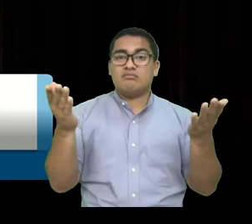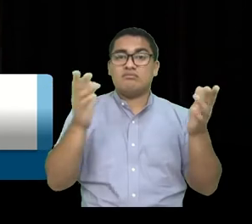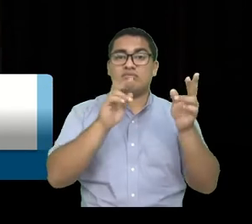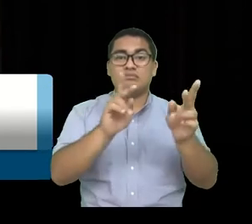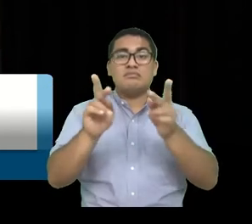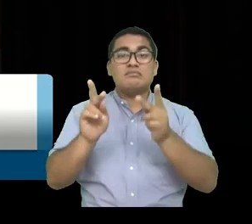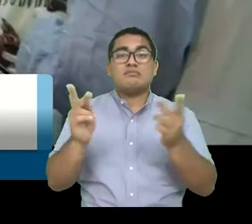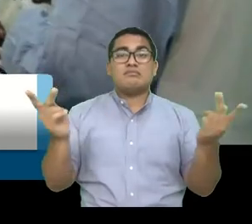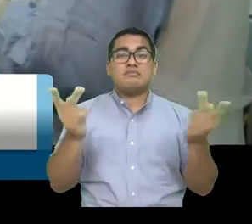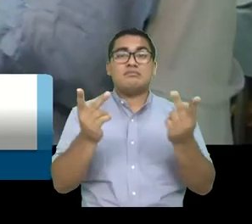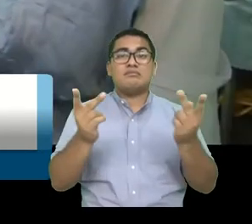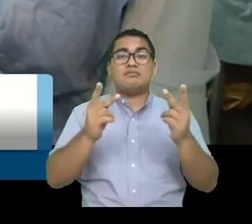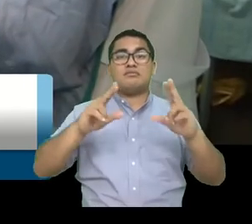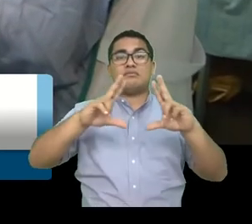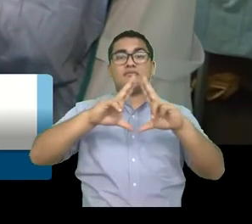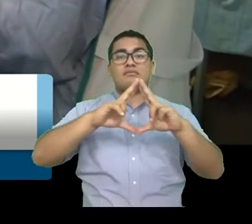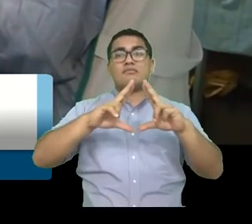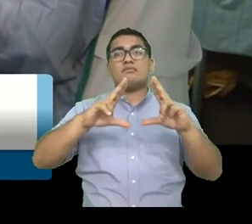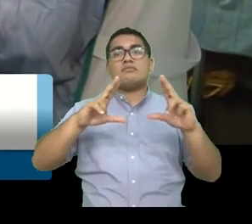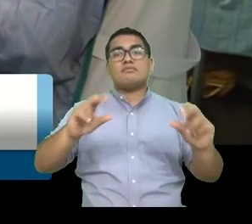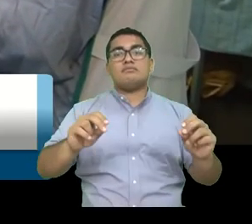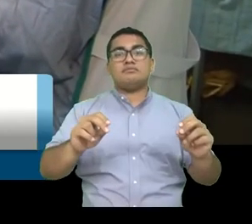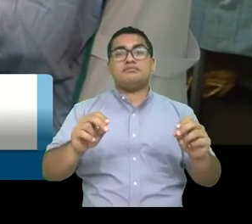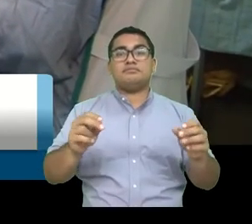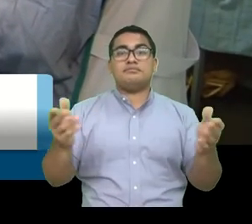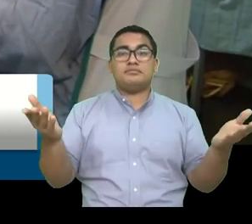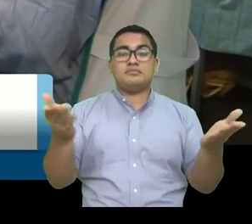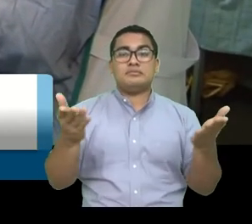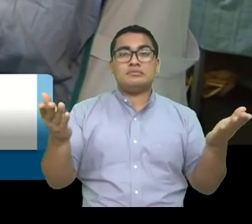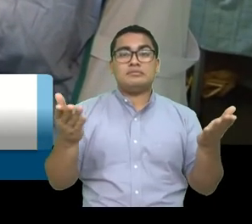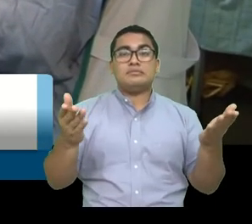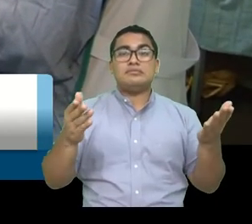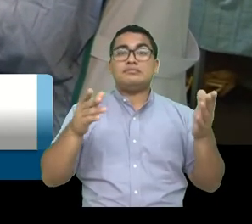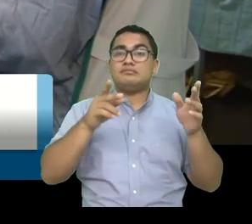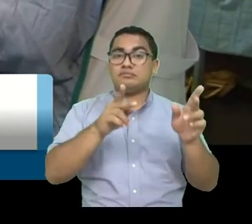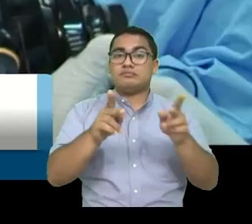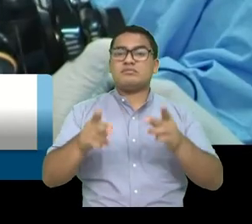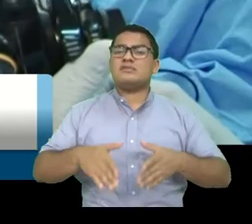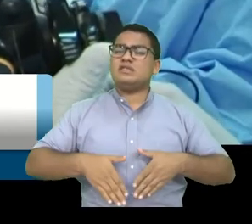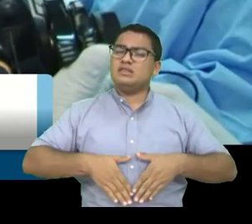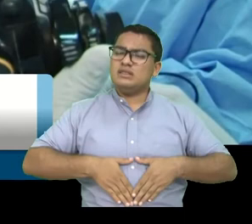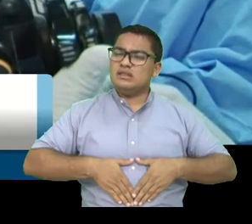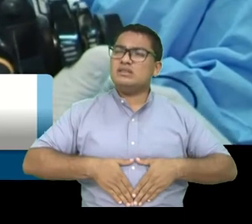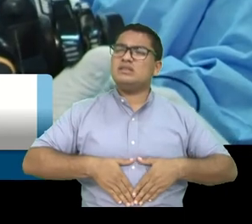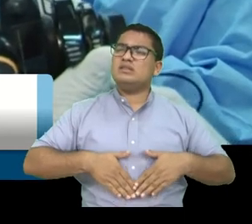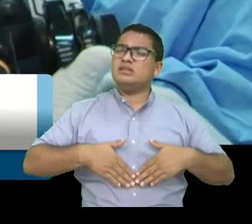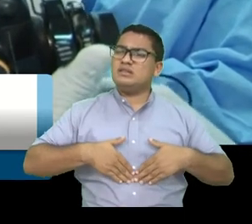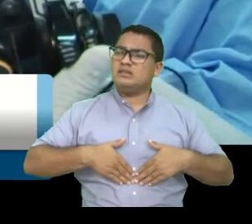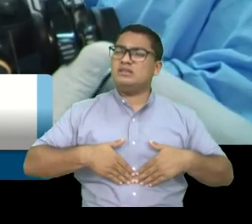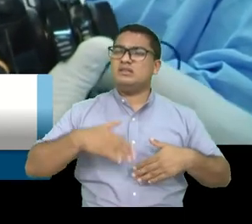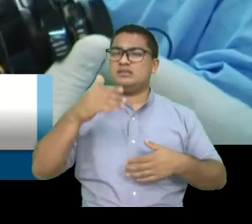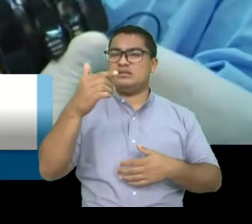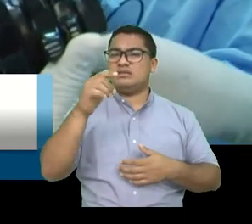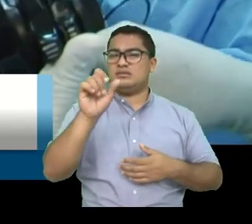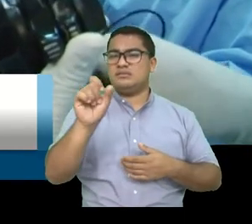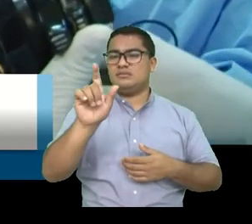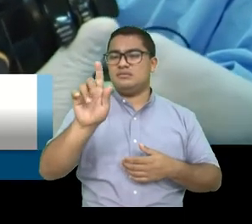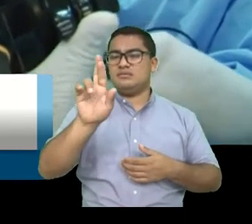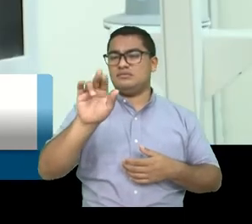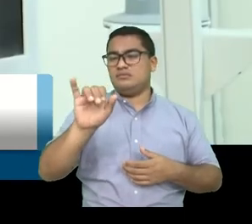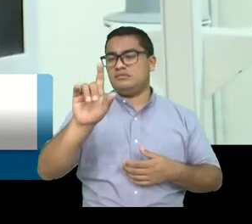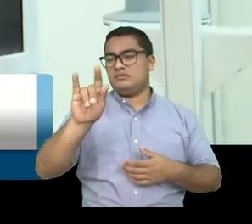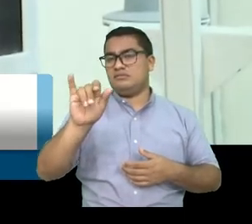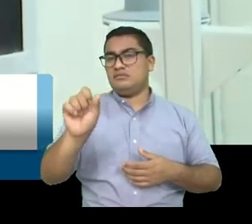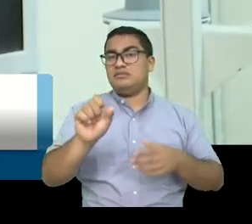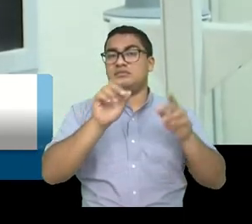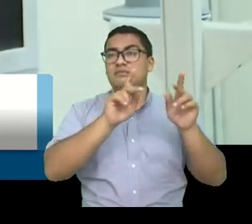en eso, doctor, y yo creo que eso lleva también a la gastritis, sí. No lo mencionamos en la primera parte del programa, es aquellas personas